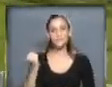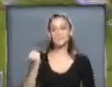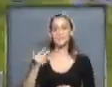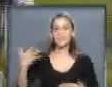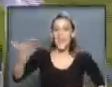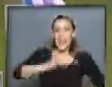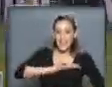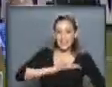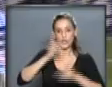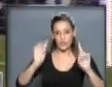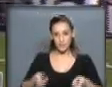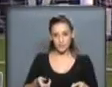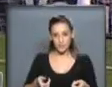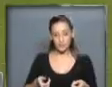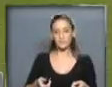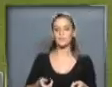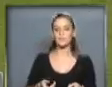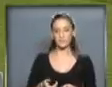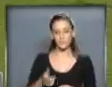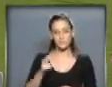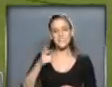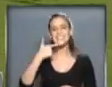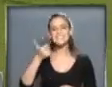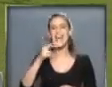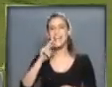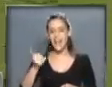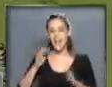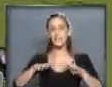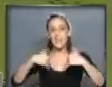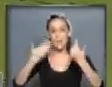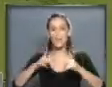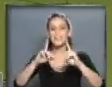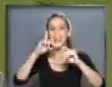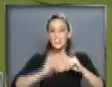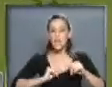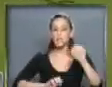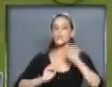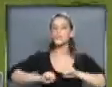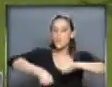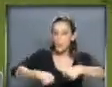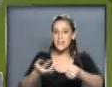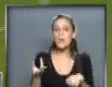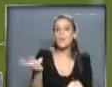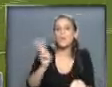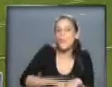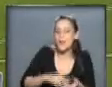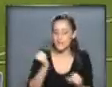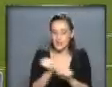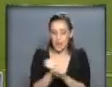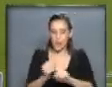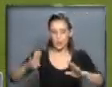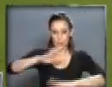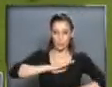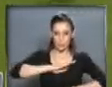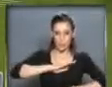arqueros, en este caso Guillermo Sara, que después de cumplir una fecha de suspensión, volvía a la titularidad en el conjunto de la crema.